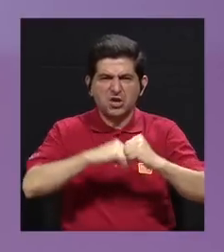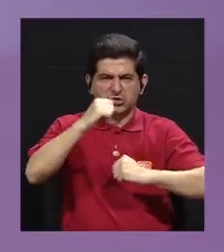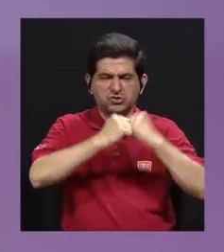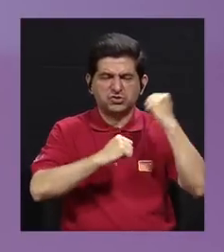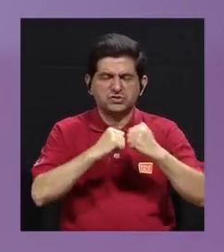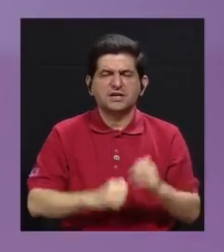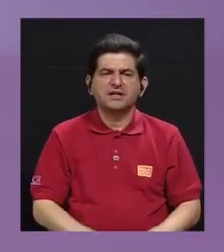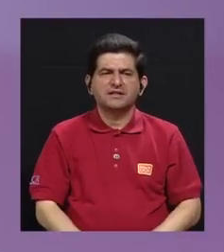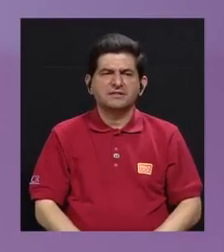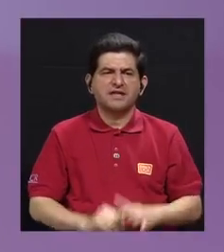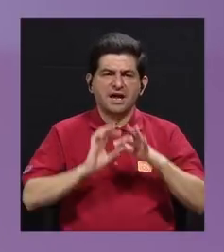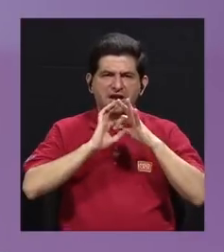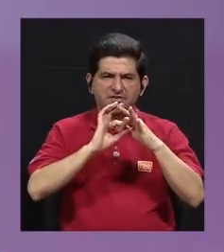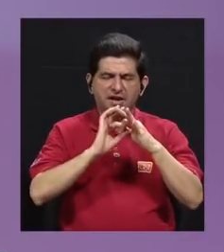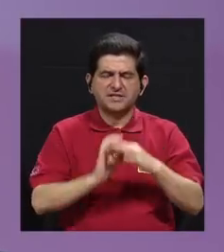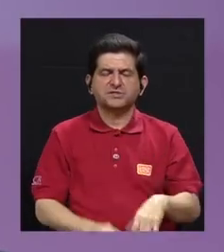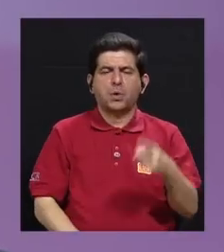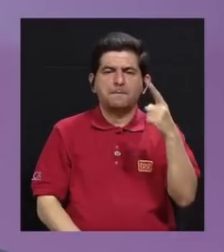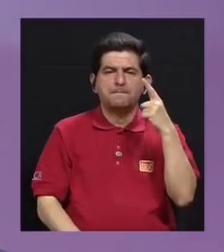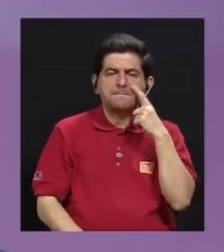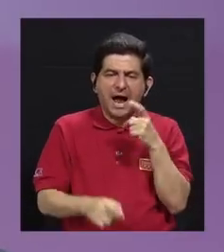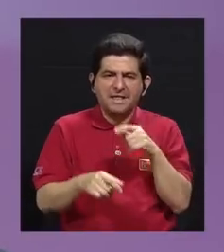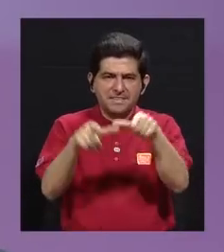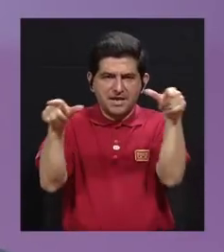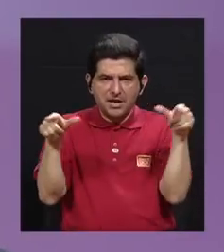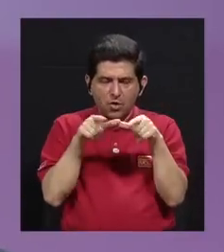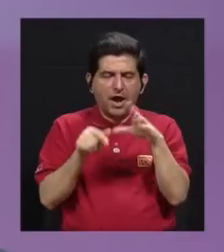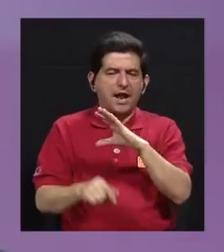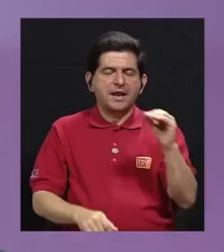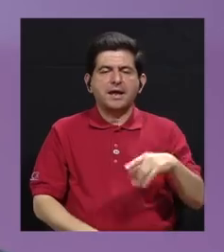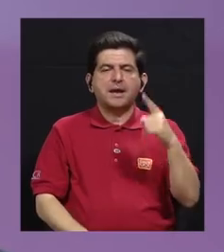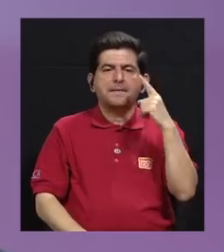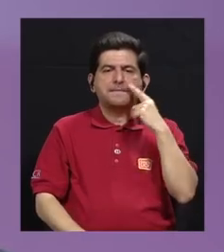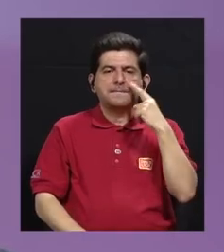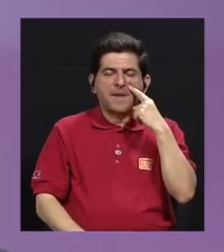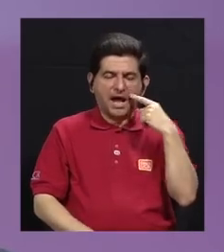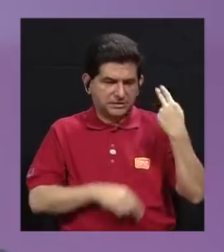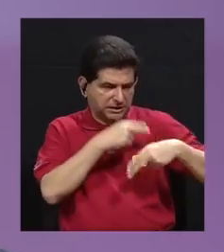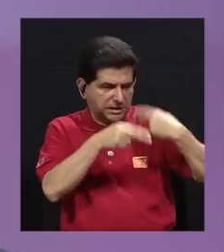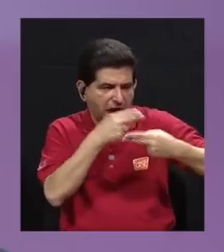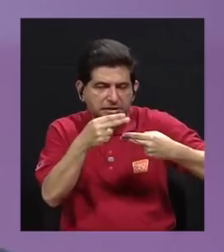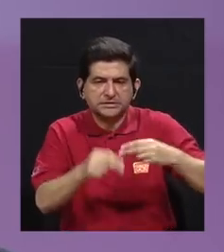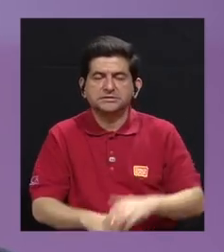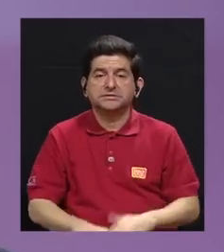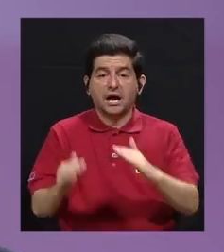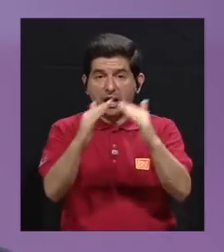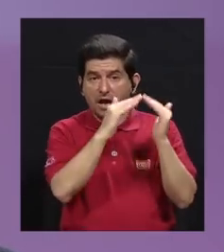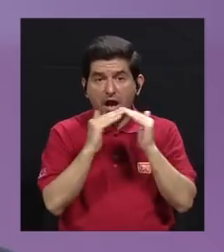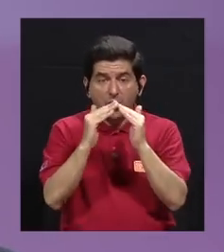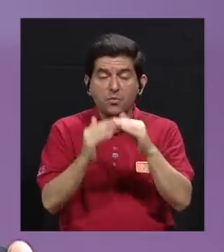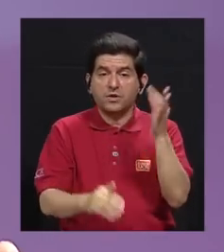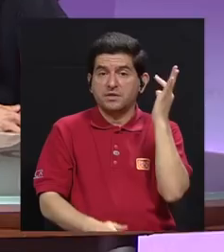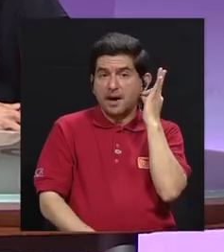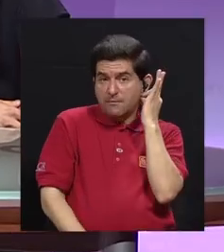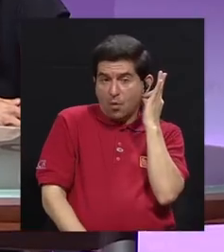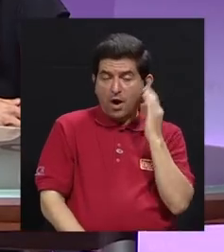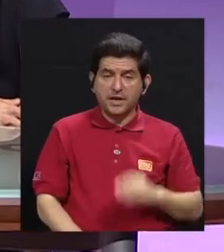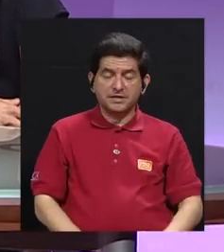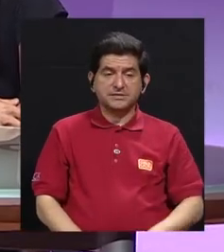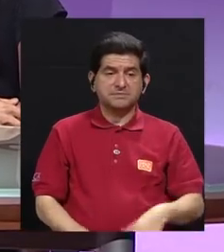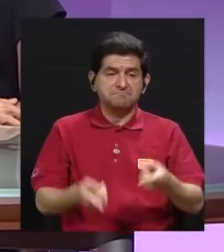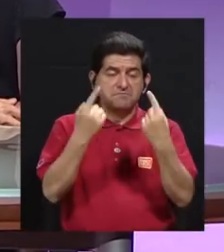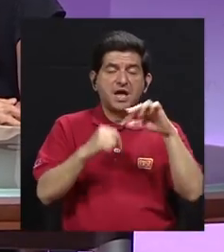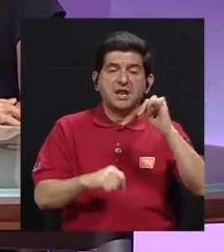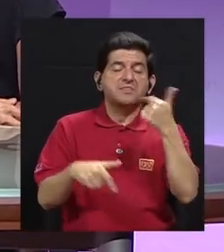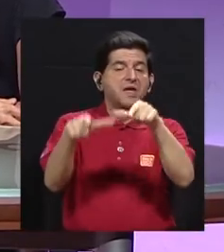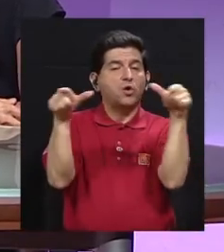de una estructura de parentesco patrilocal y patrilineal, ¿ya? De tal modo que en las comunidades las